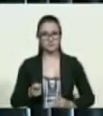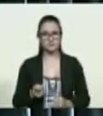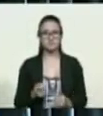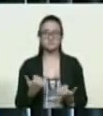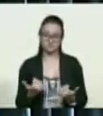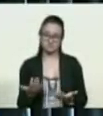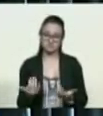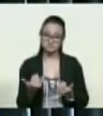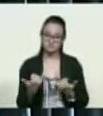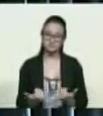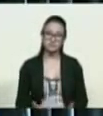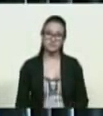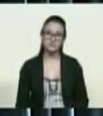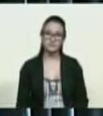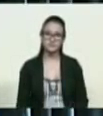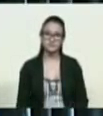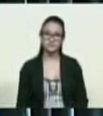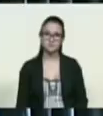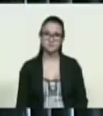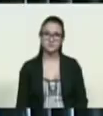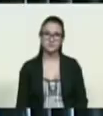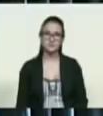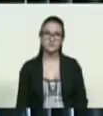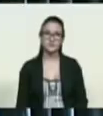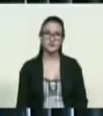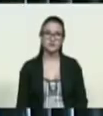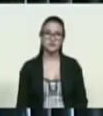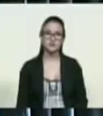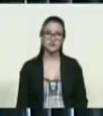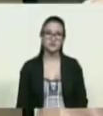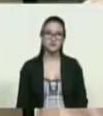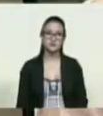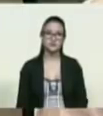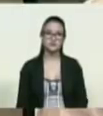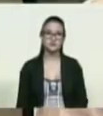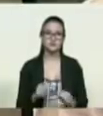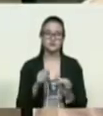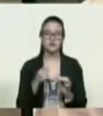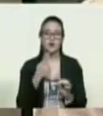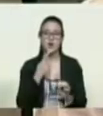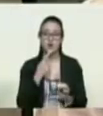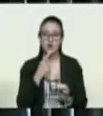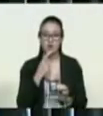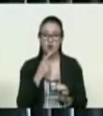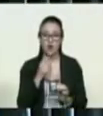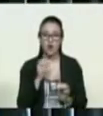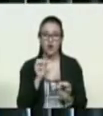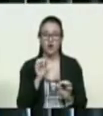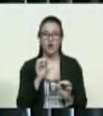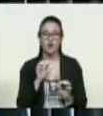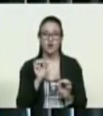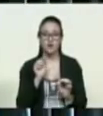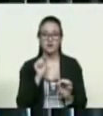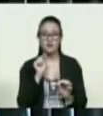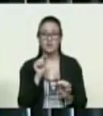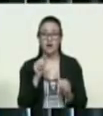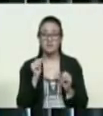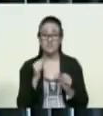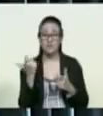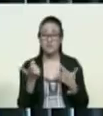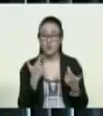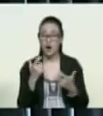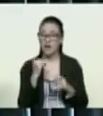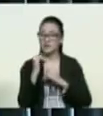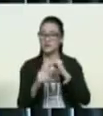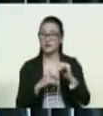solicitando. Código rojo para el señor Julio Borges, para el señor Taboski, para el señor